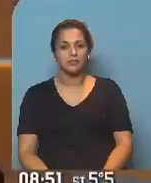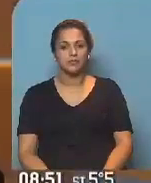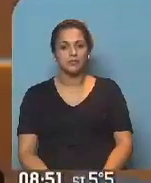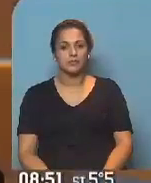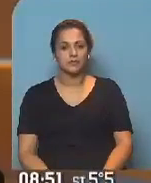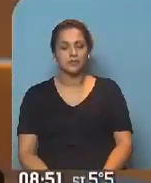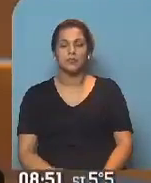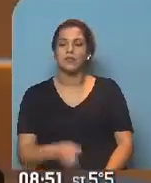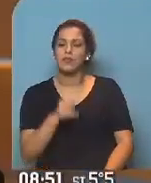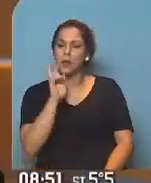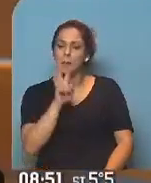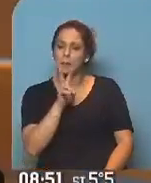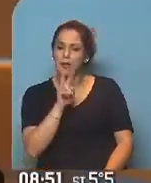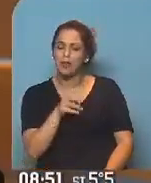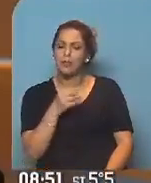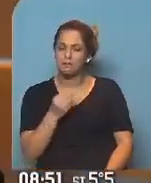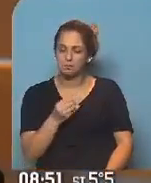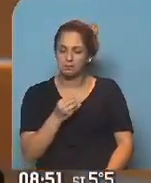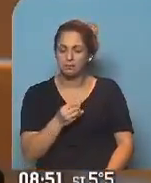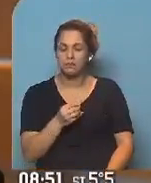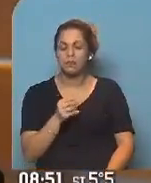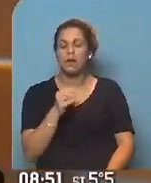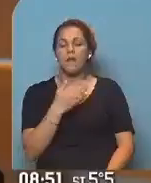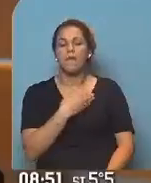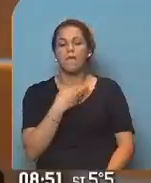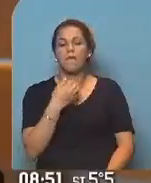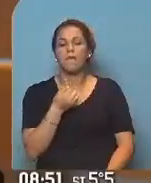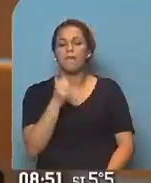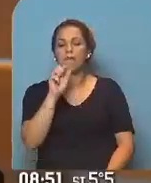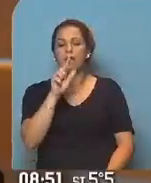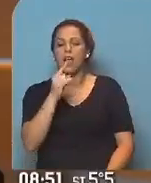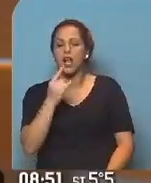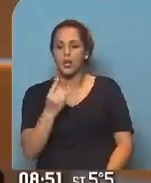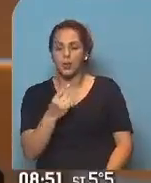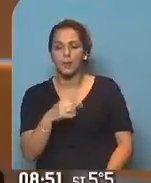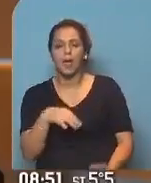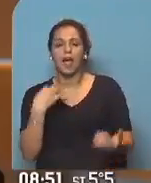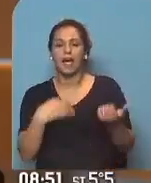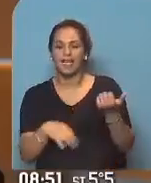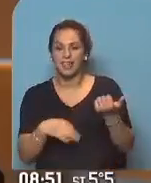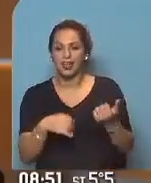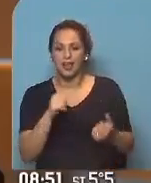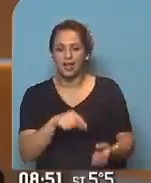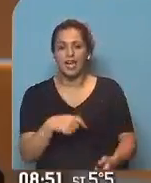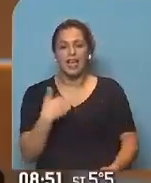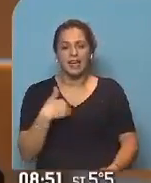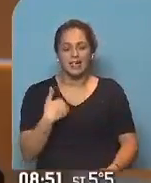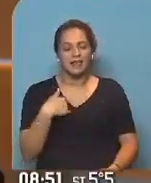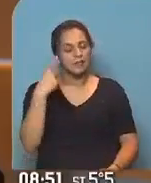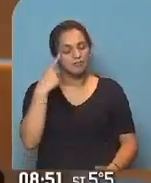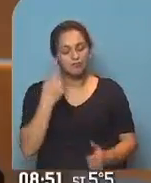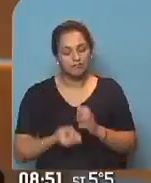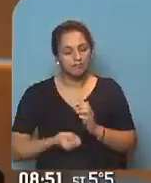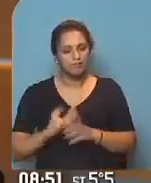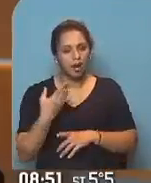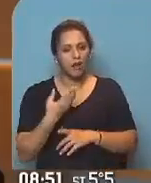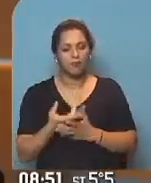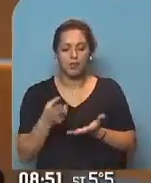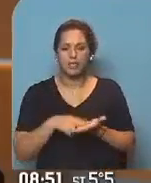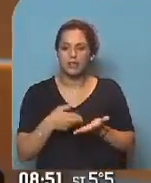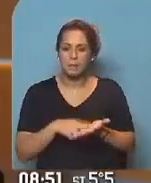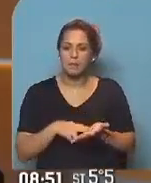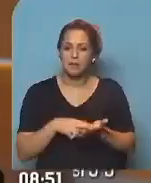estamos viendo y escuchando a juan falú uno de los virtuosos guitarristas argentinos creador de un evento repitiendo hace